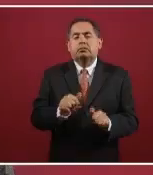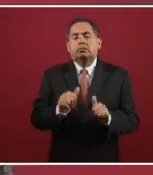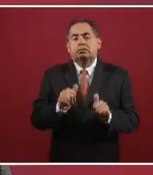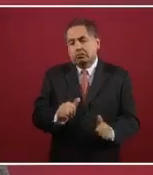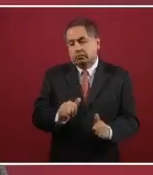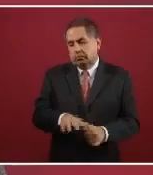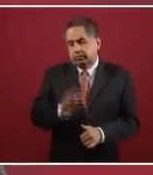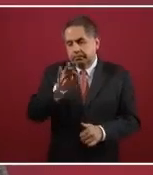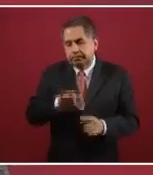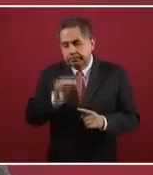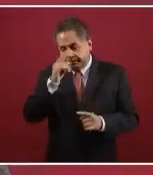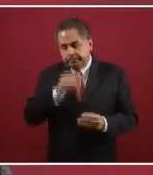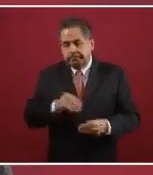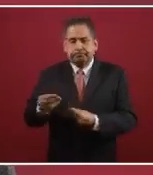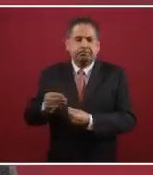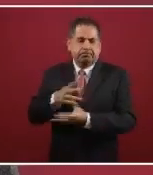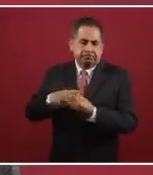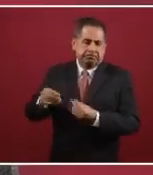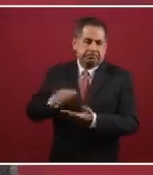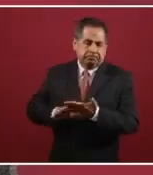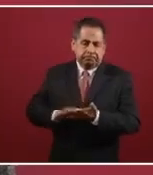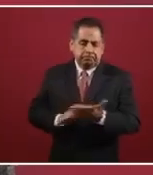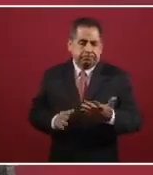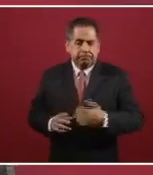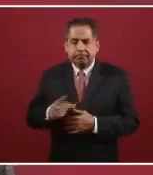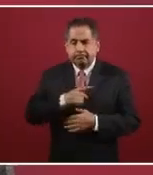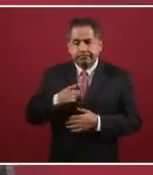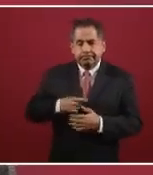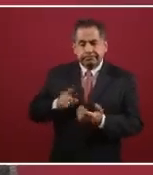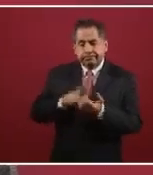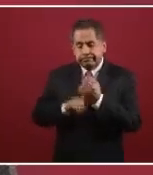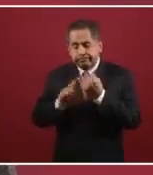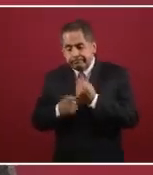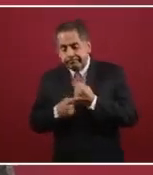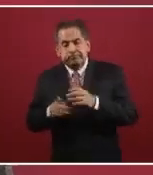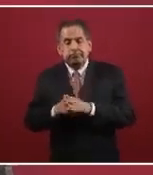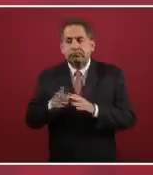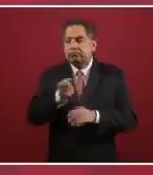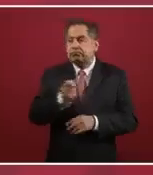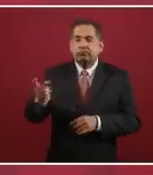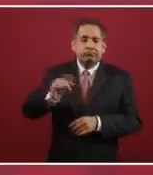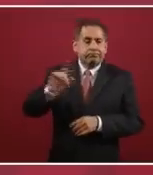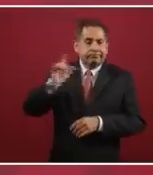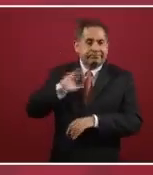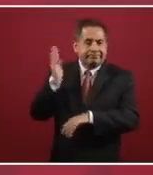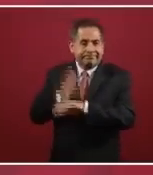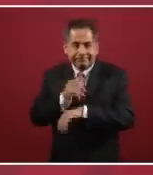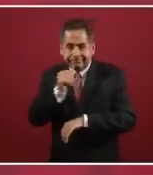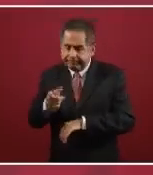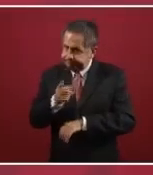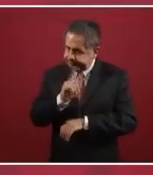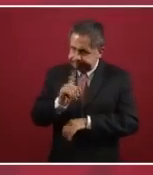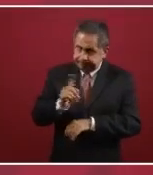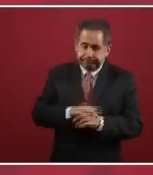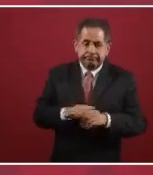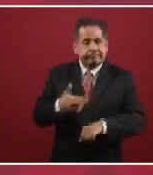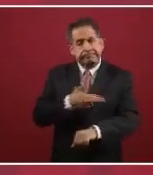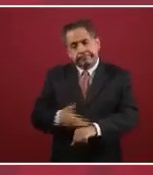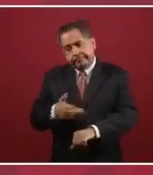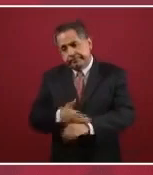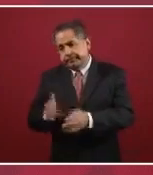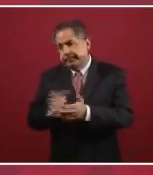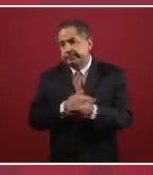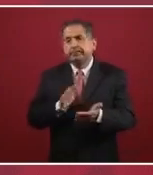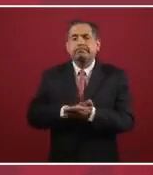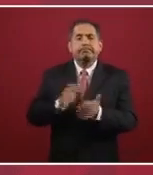para no solo revertir esta situación. Hay que enfrentar los problemas de impunidad, hay que enfrentar, por supuesto, las trabas burocráticas, el